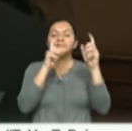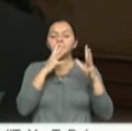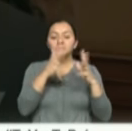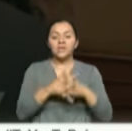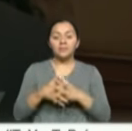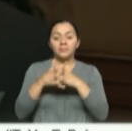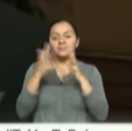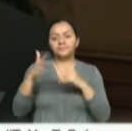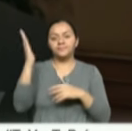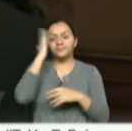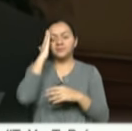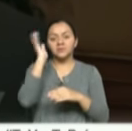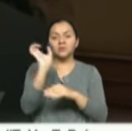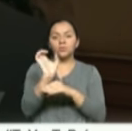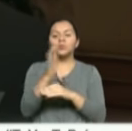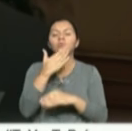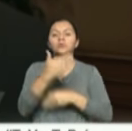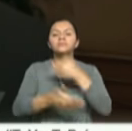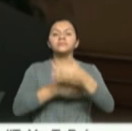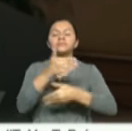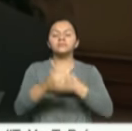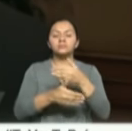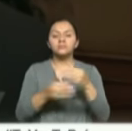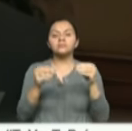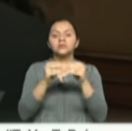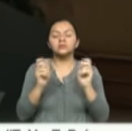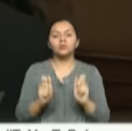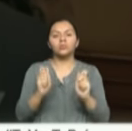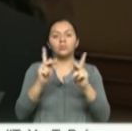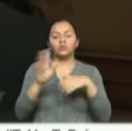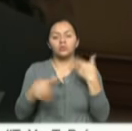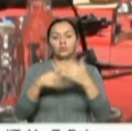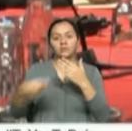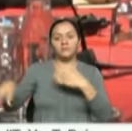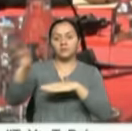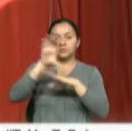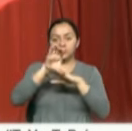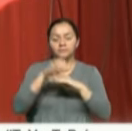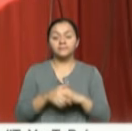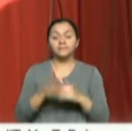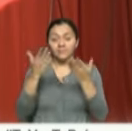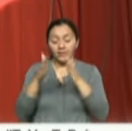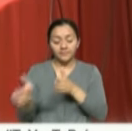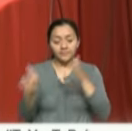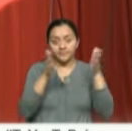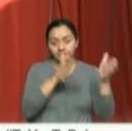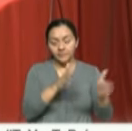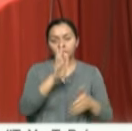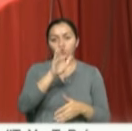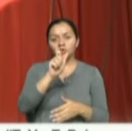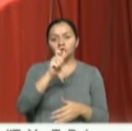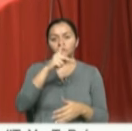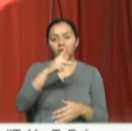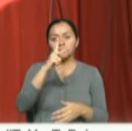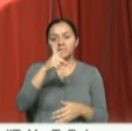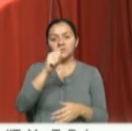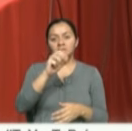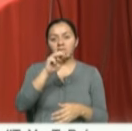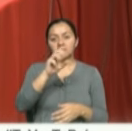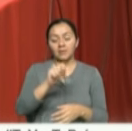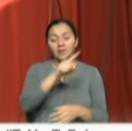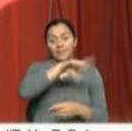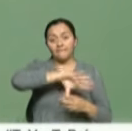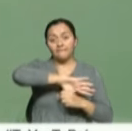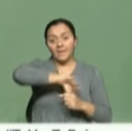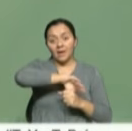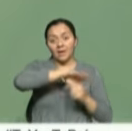conozcan al Ecuador y las oportunidades que hay para invertir en el país. Por su parte, Todd Chapman, embajador de Estados Unidos en